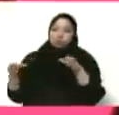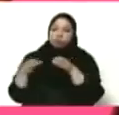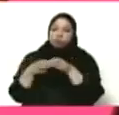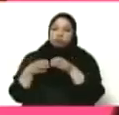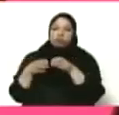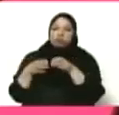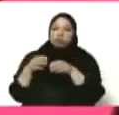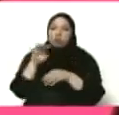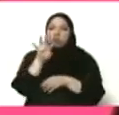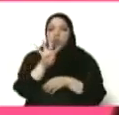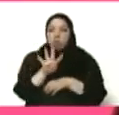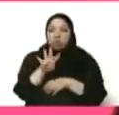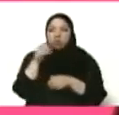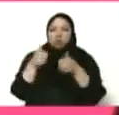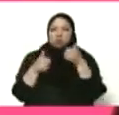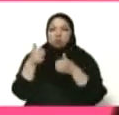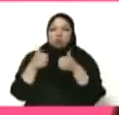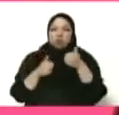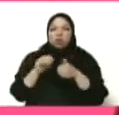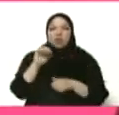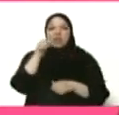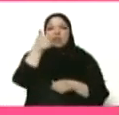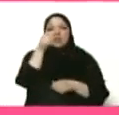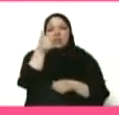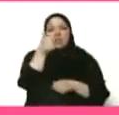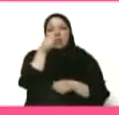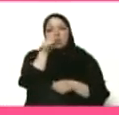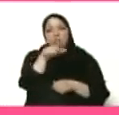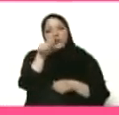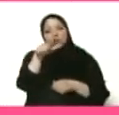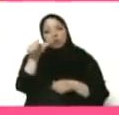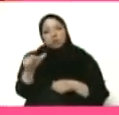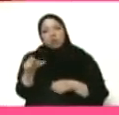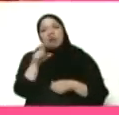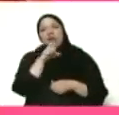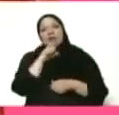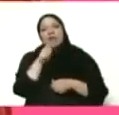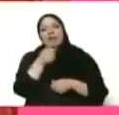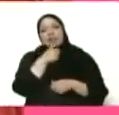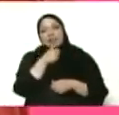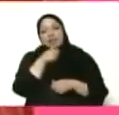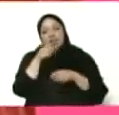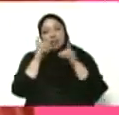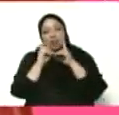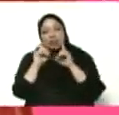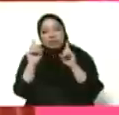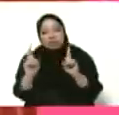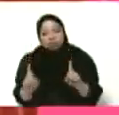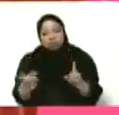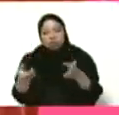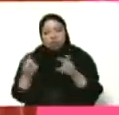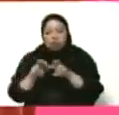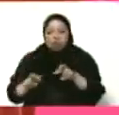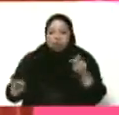Fueron electos 4-4 y en el otro 10. ¿Con quién tomar las decisiones? Revisar.